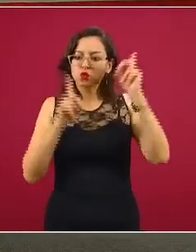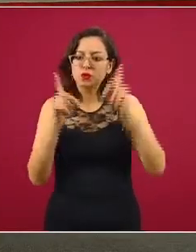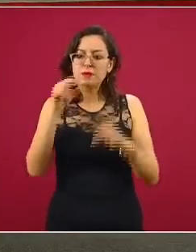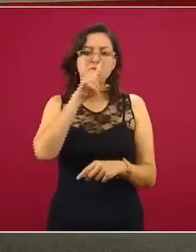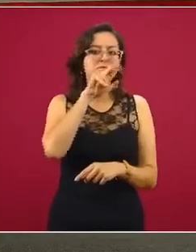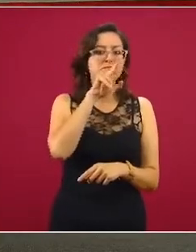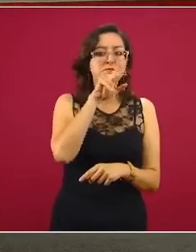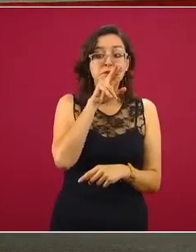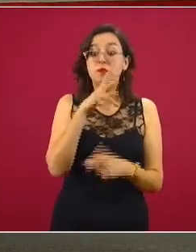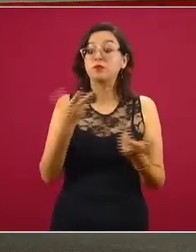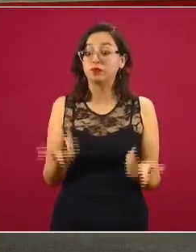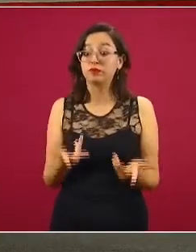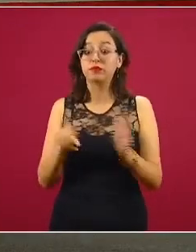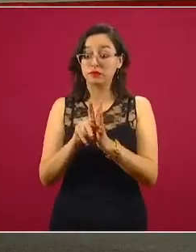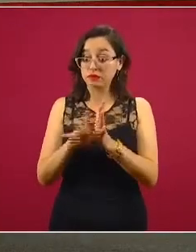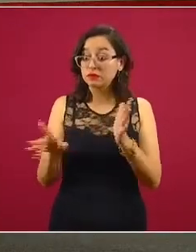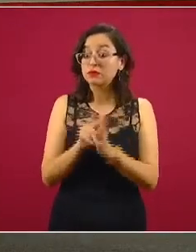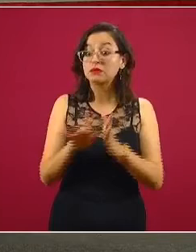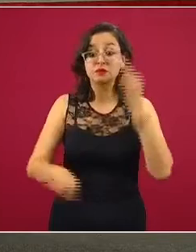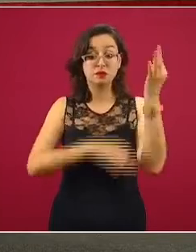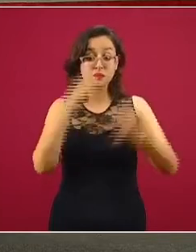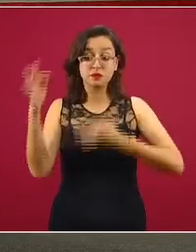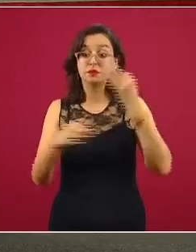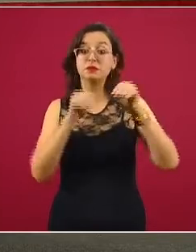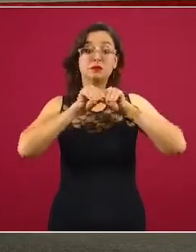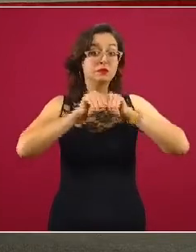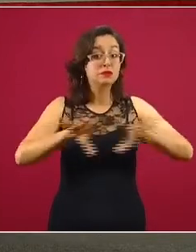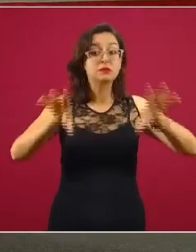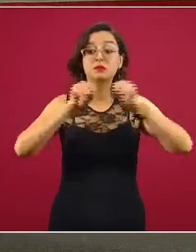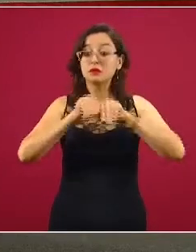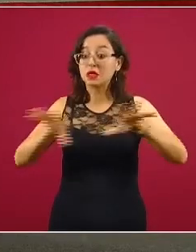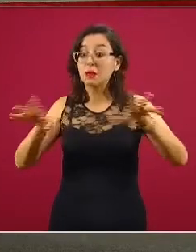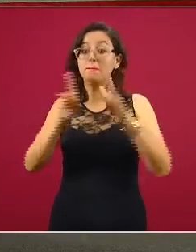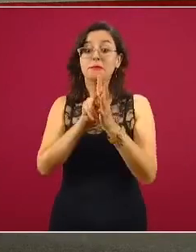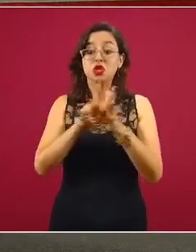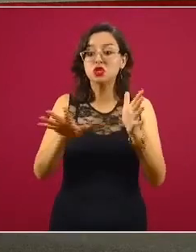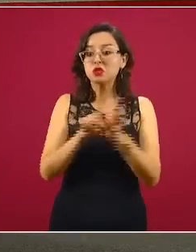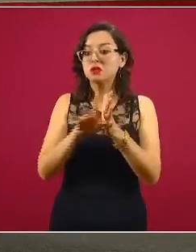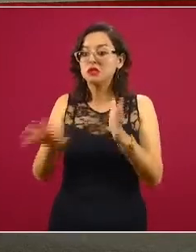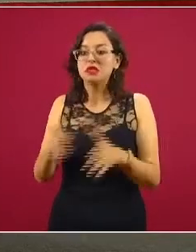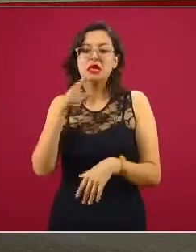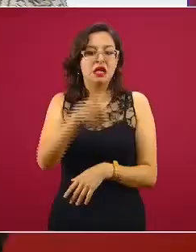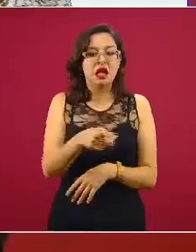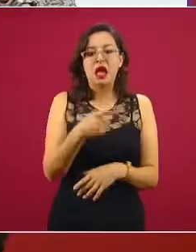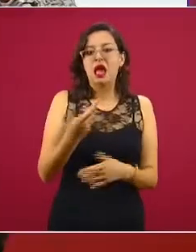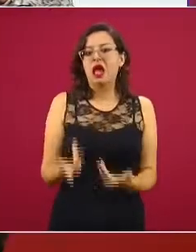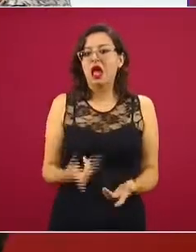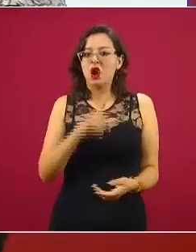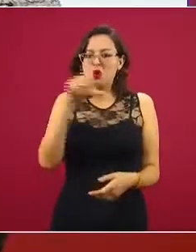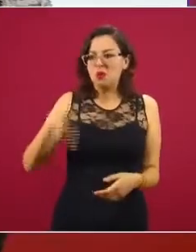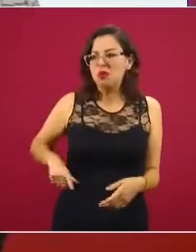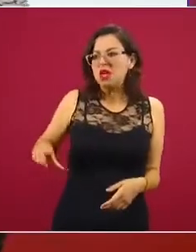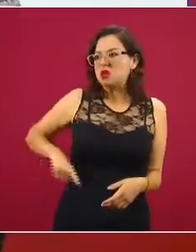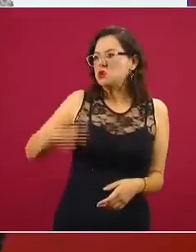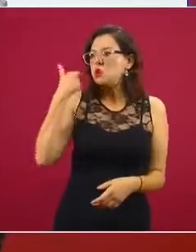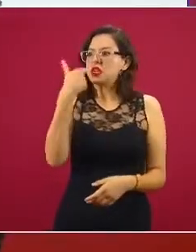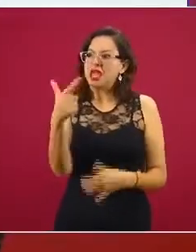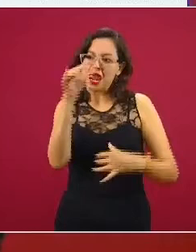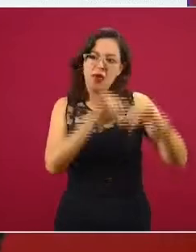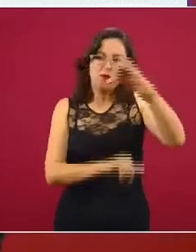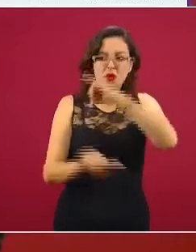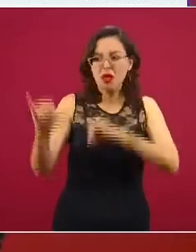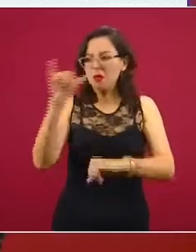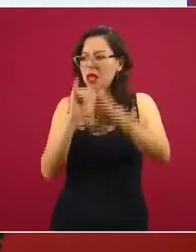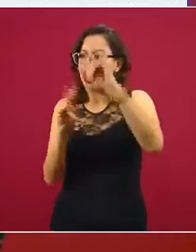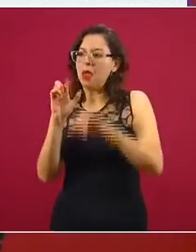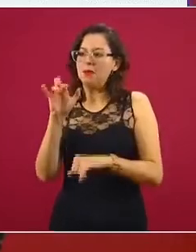que llegó hasta primeras planas de algunos periódicos que decían: burocracia frena pruebas, crece virus, y empezaron a